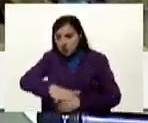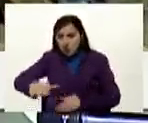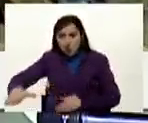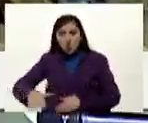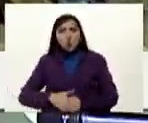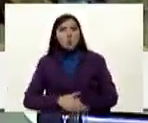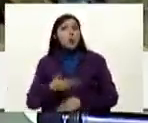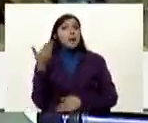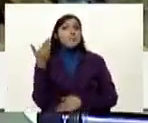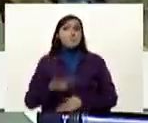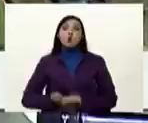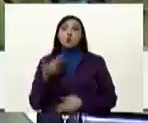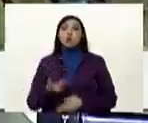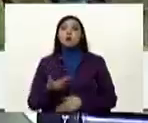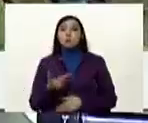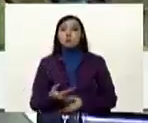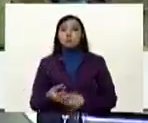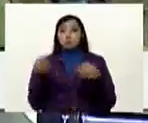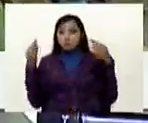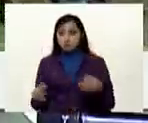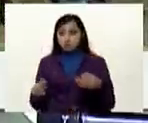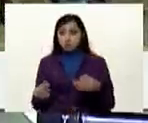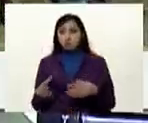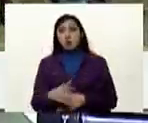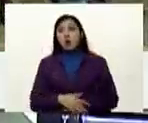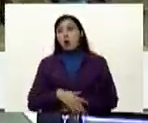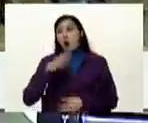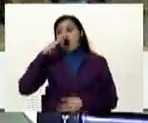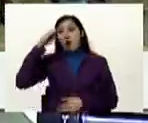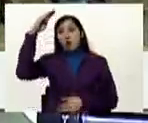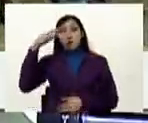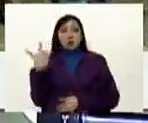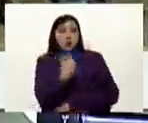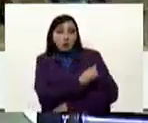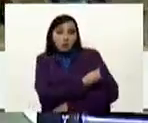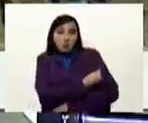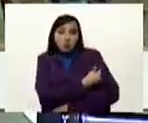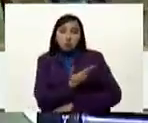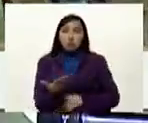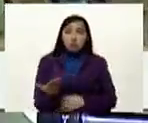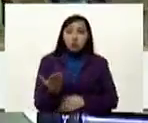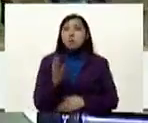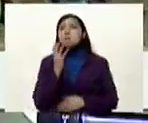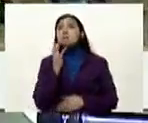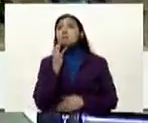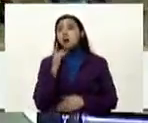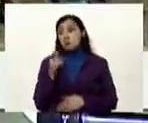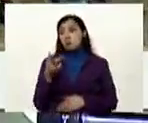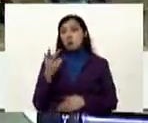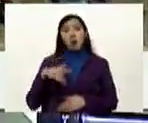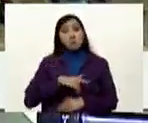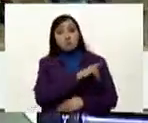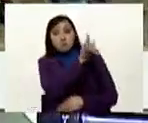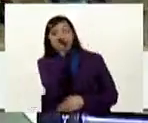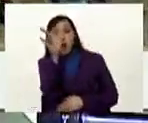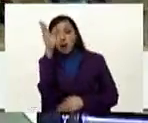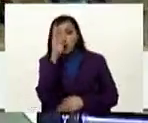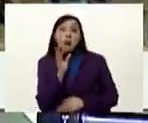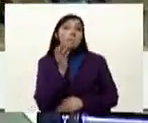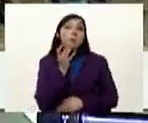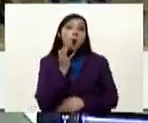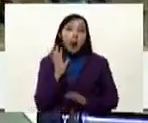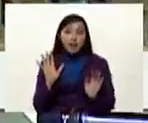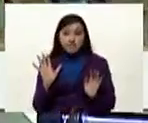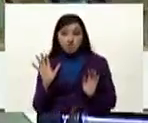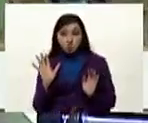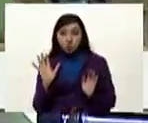lo fundamental. Cuando uno está grande ya le ponen la vacuna. Si, por ejemplo, si usted va a viajar a Brasil,